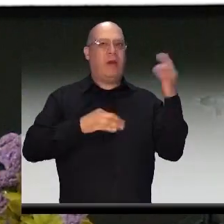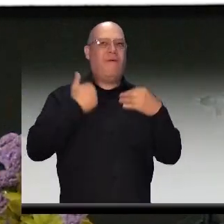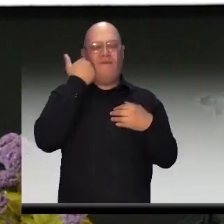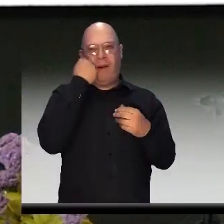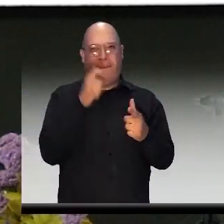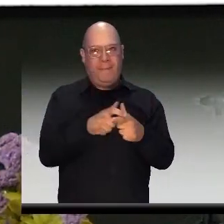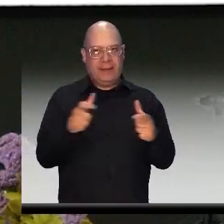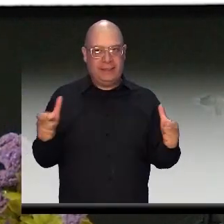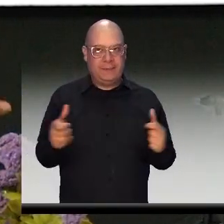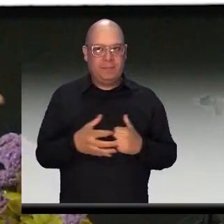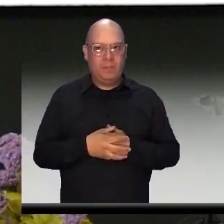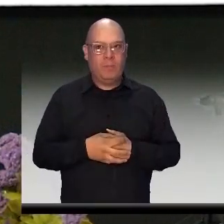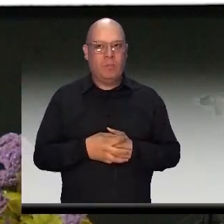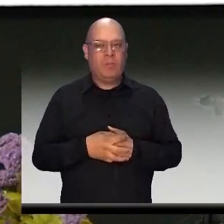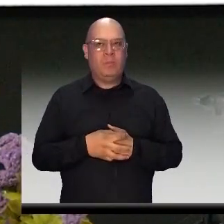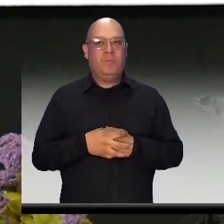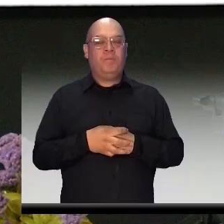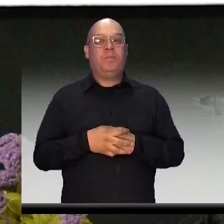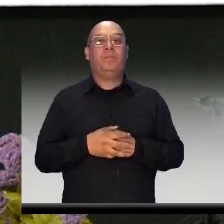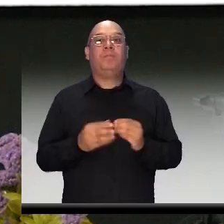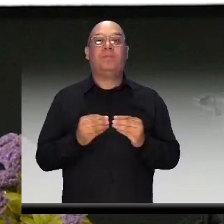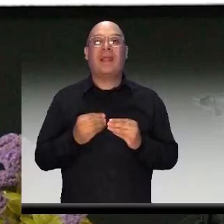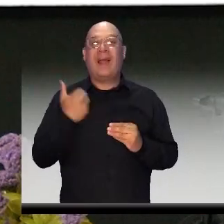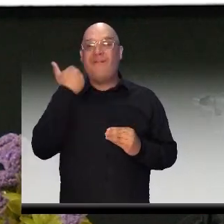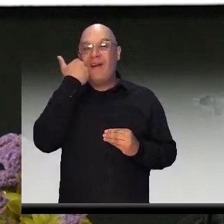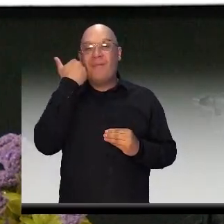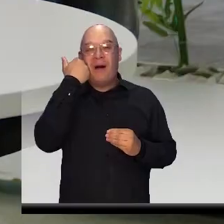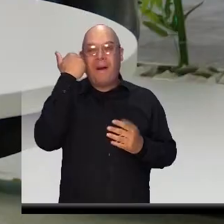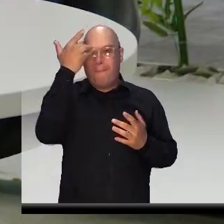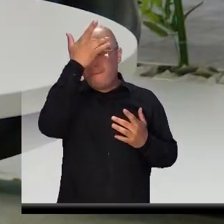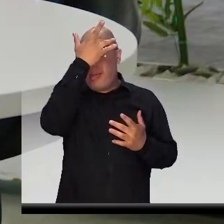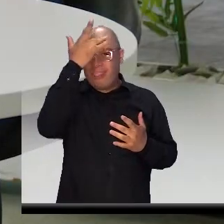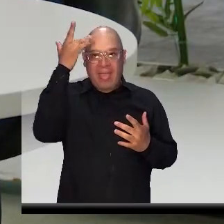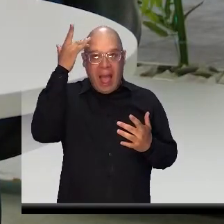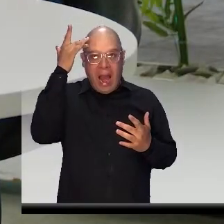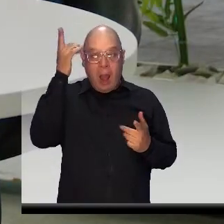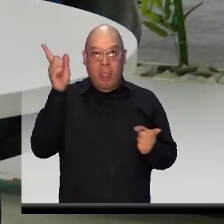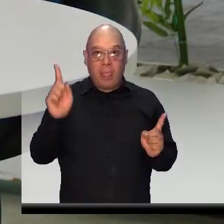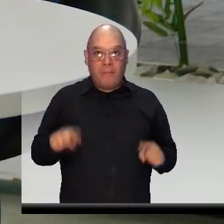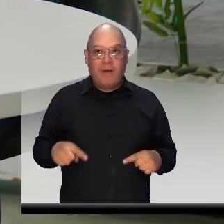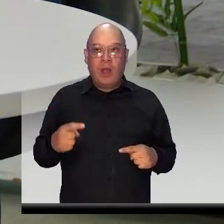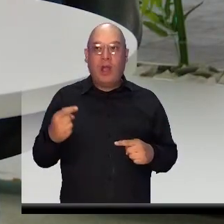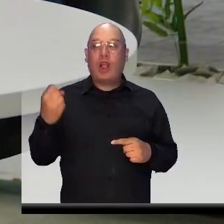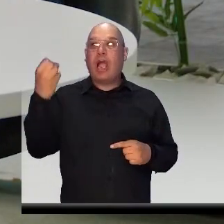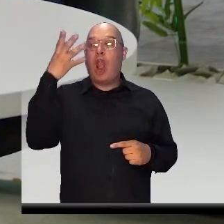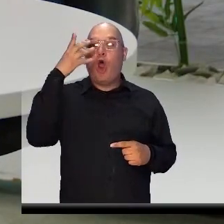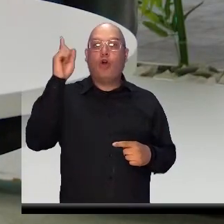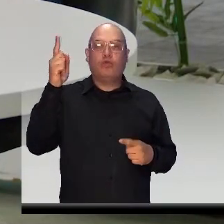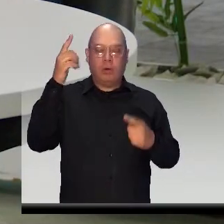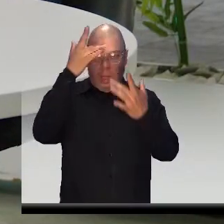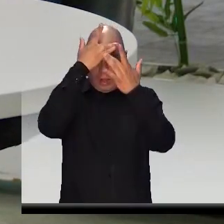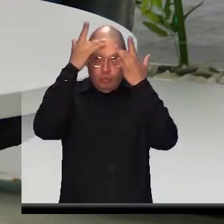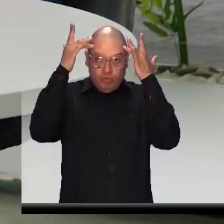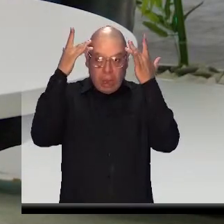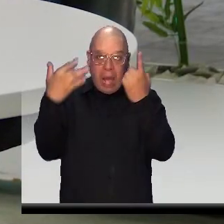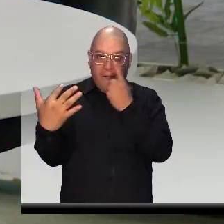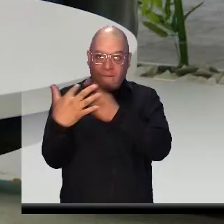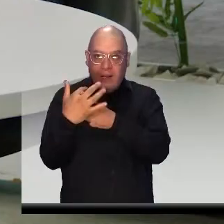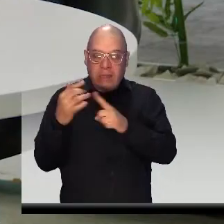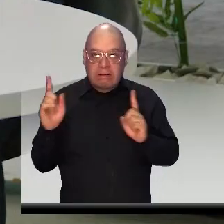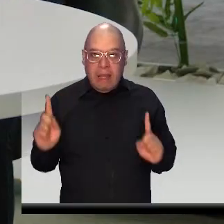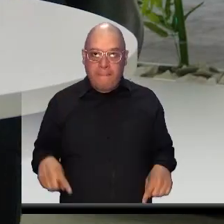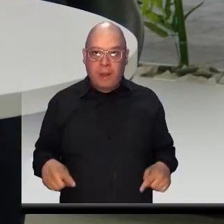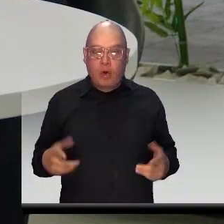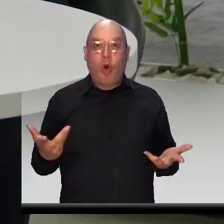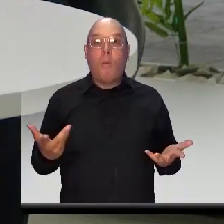que también hay unas enfermedades mentales. Increíble cómo el calor puede, pues, y los cambios climáticos pueden afectar nuestra salud mental. natural, ¿cómo es